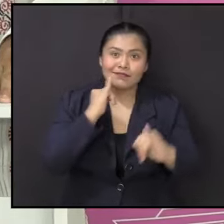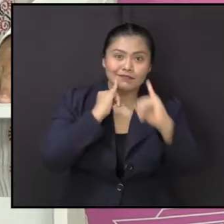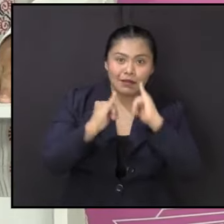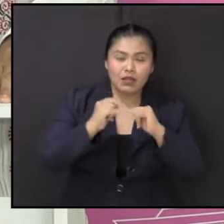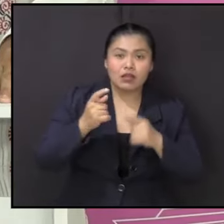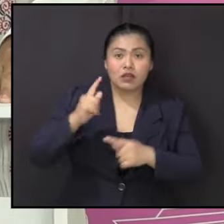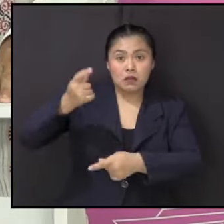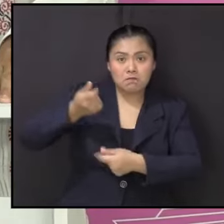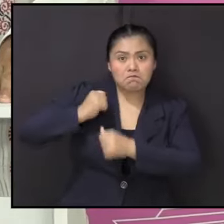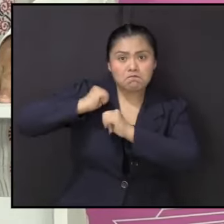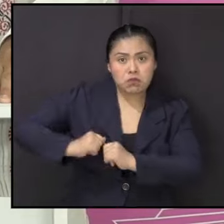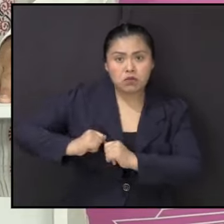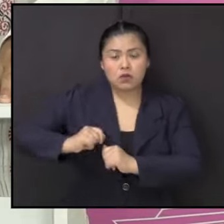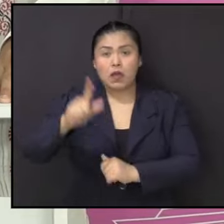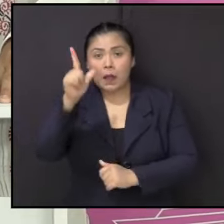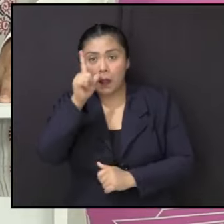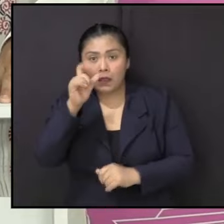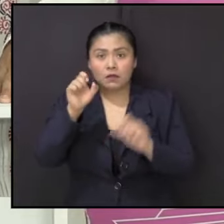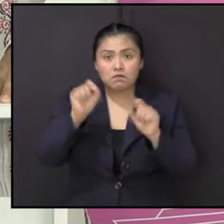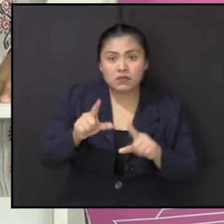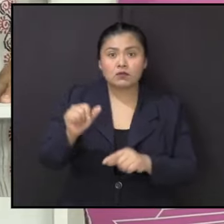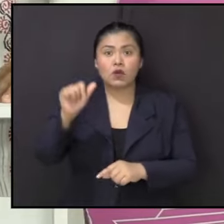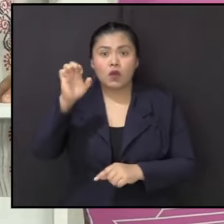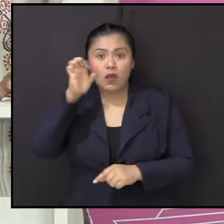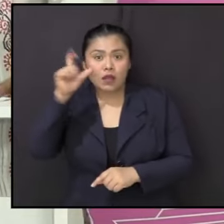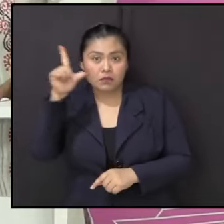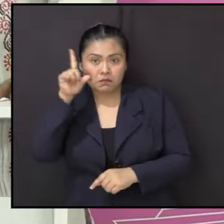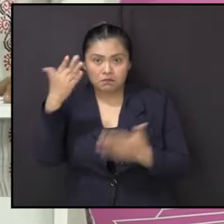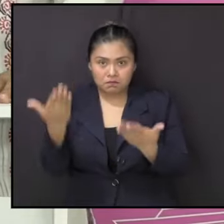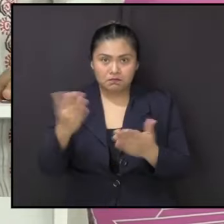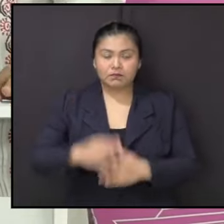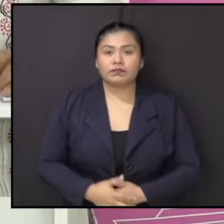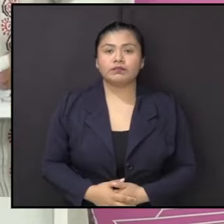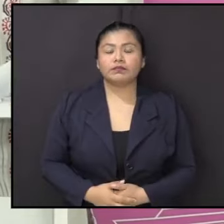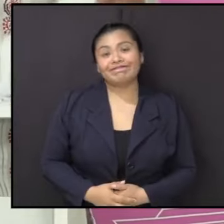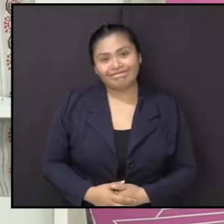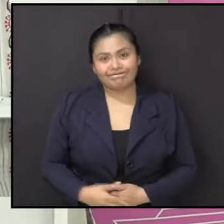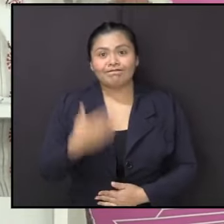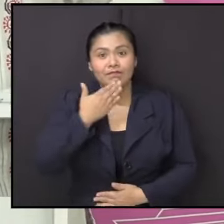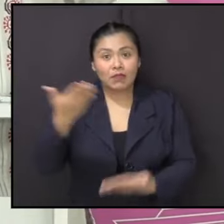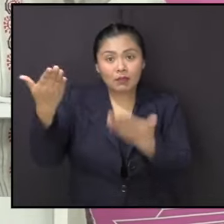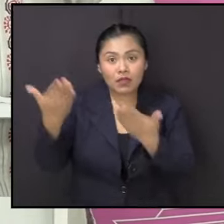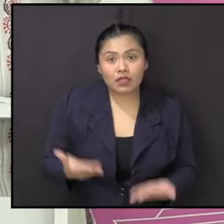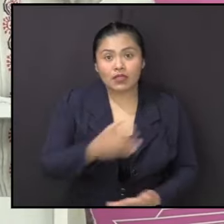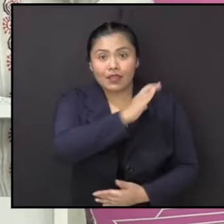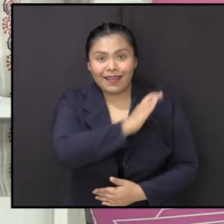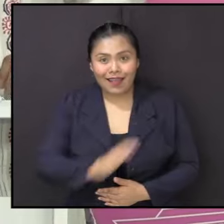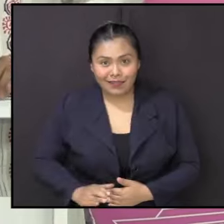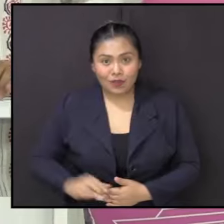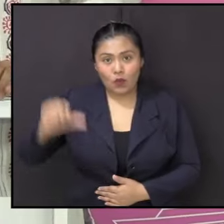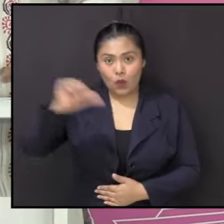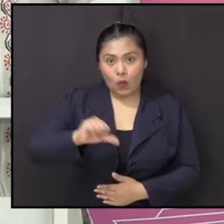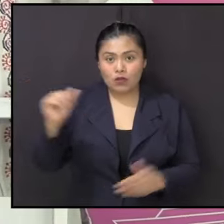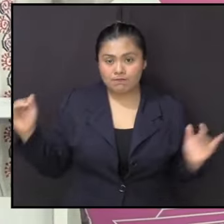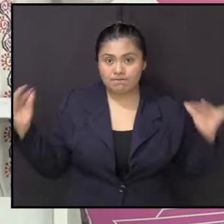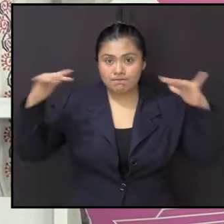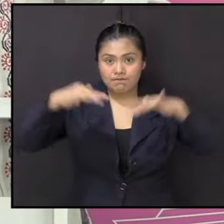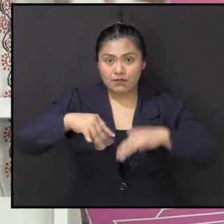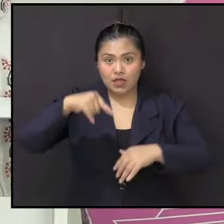cargo de Lady Pérez y Lidet Martínez. A continuación, le damos la bienvenida a las candidaturas que asisten a este